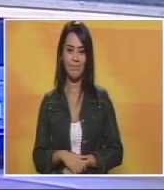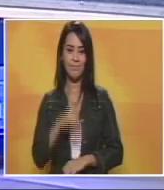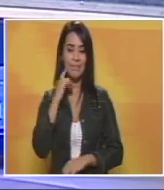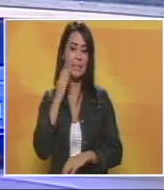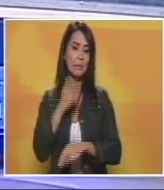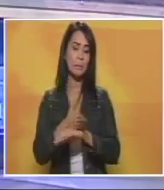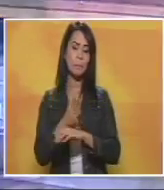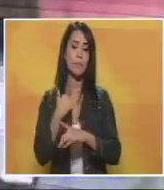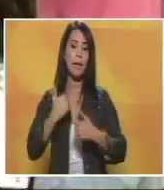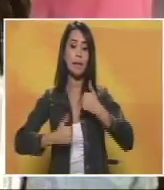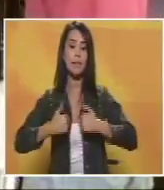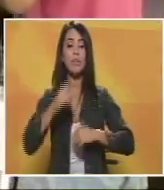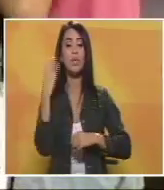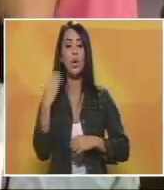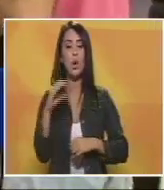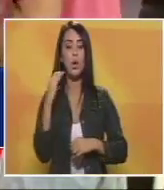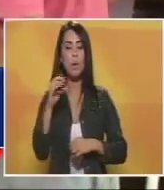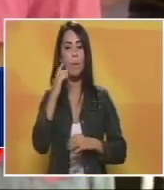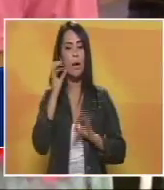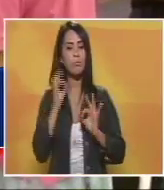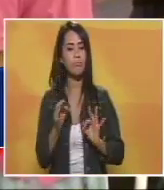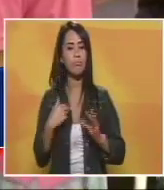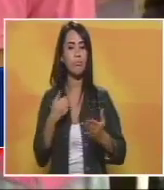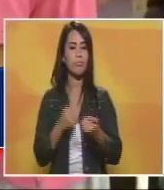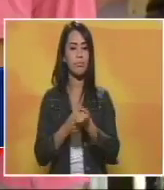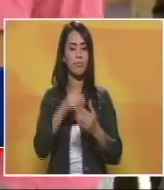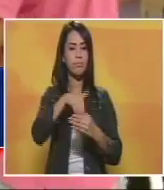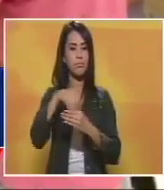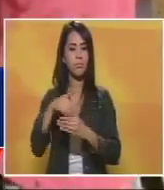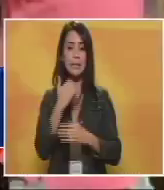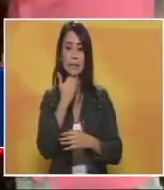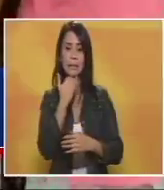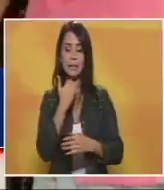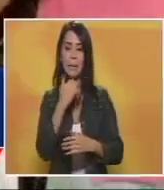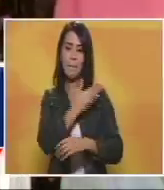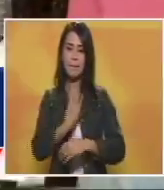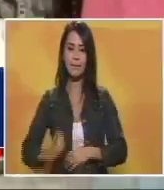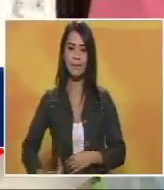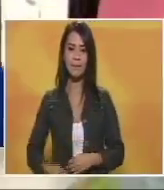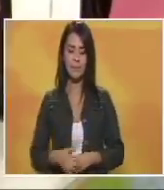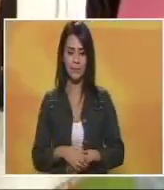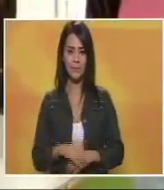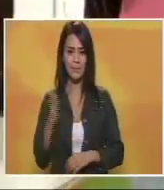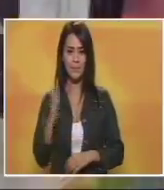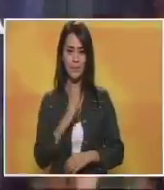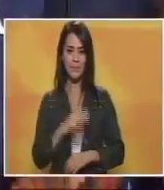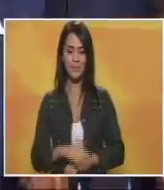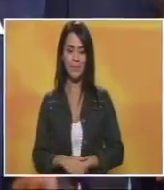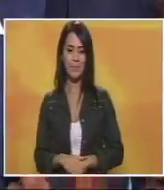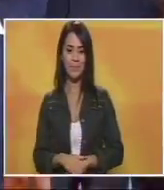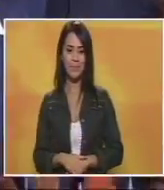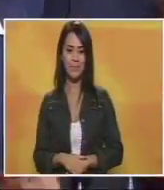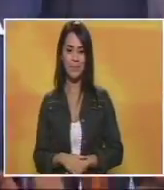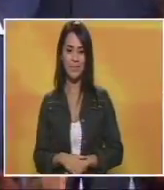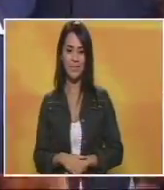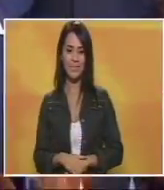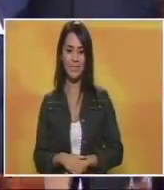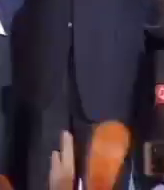imponiéndose. Candidato colombiano lidera intención de voto de cara a próximas presidenciales. Los detalles en breve, no se aparten.